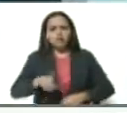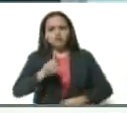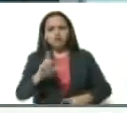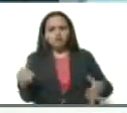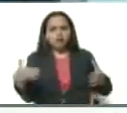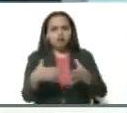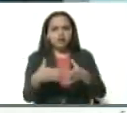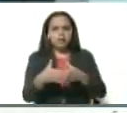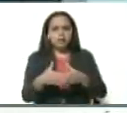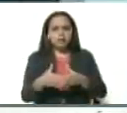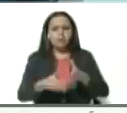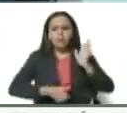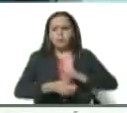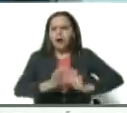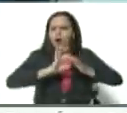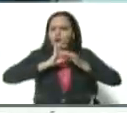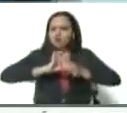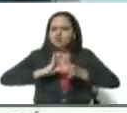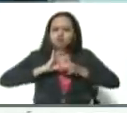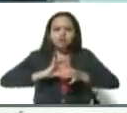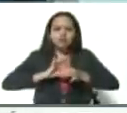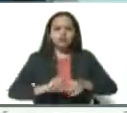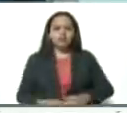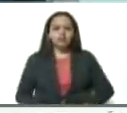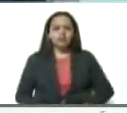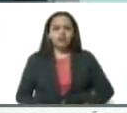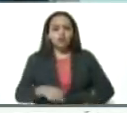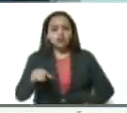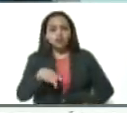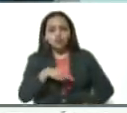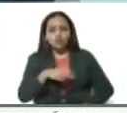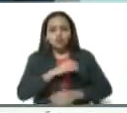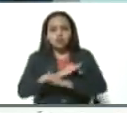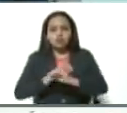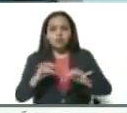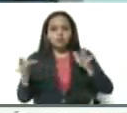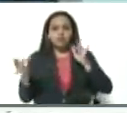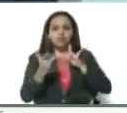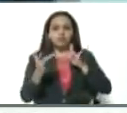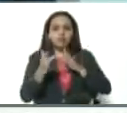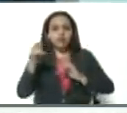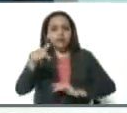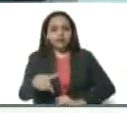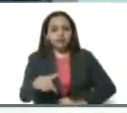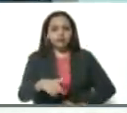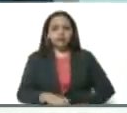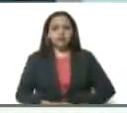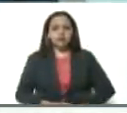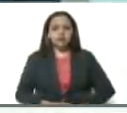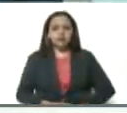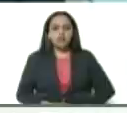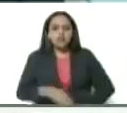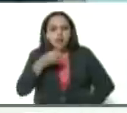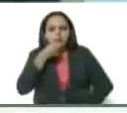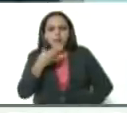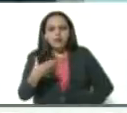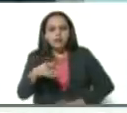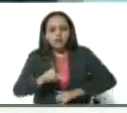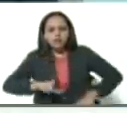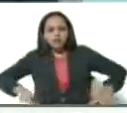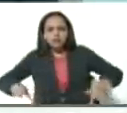equipo, más unidos que nunca, despedimos este pase desde esta hermosa